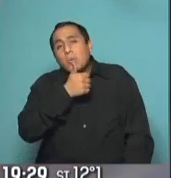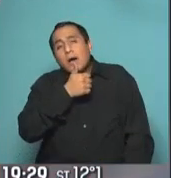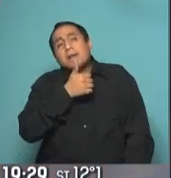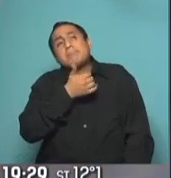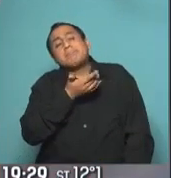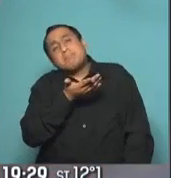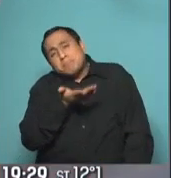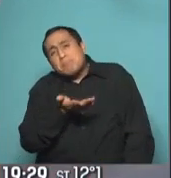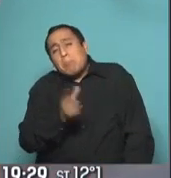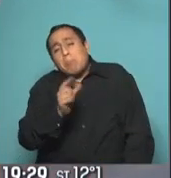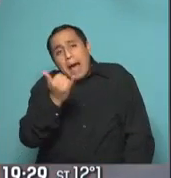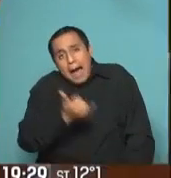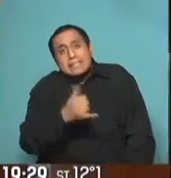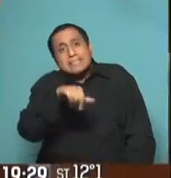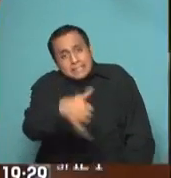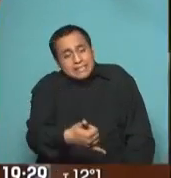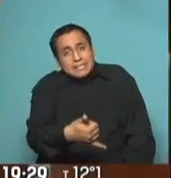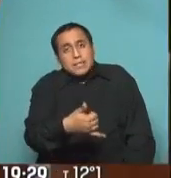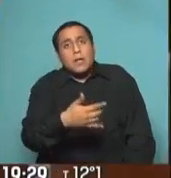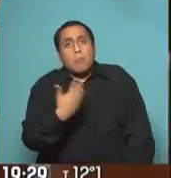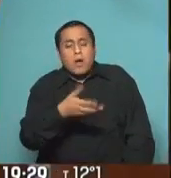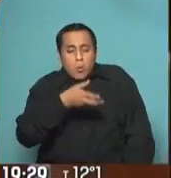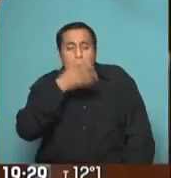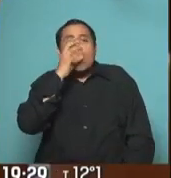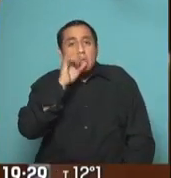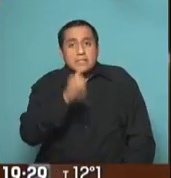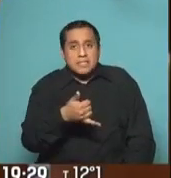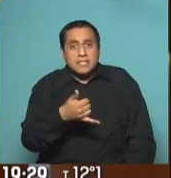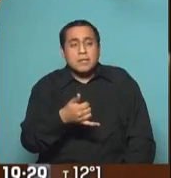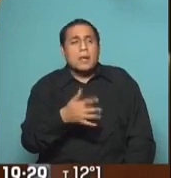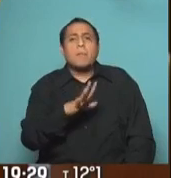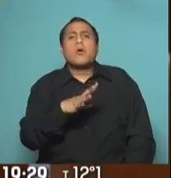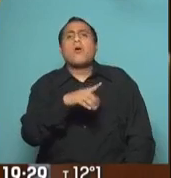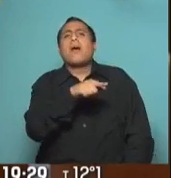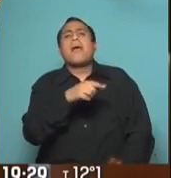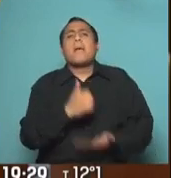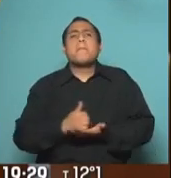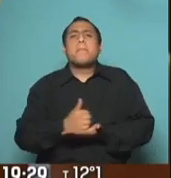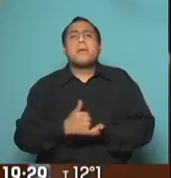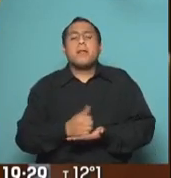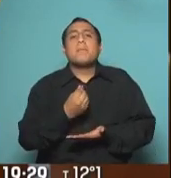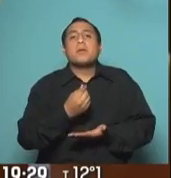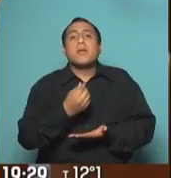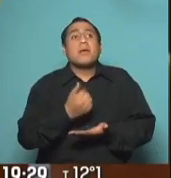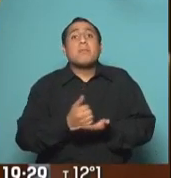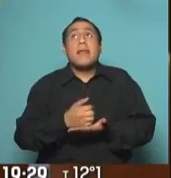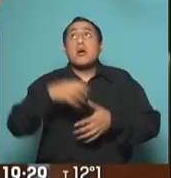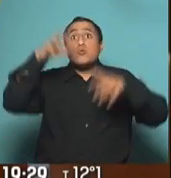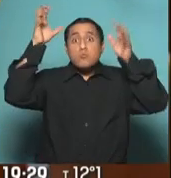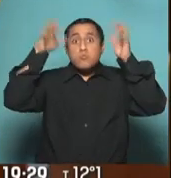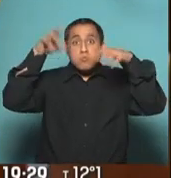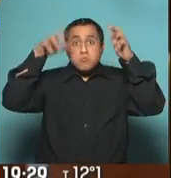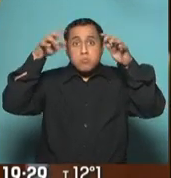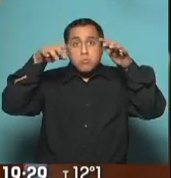están esperando simplemente que y lo digo tristemente simplemente que llueva para para